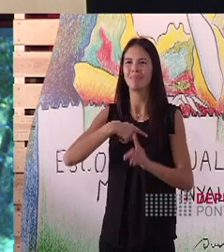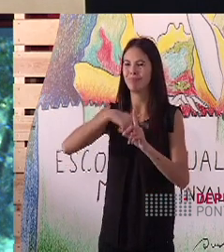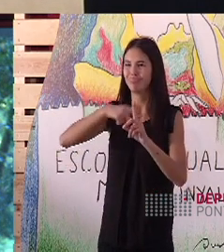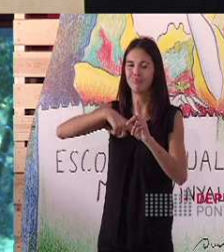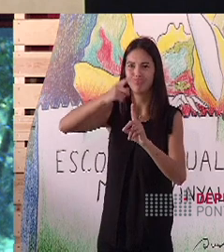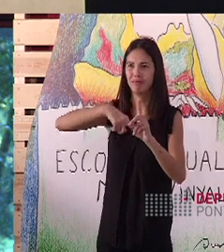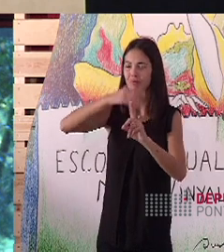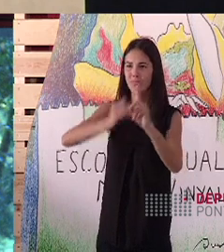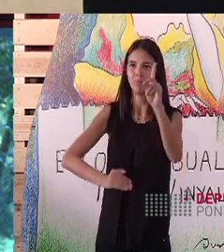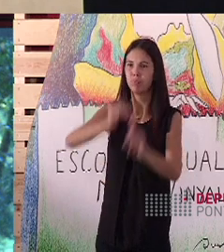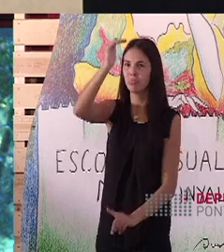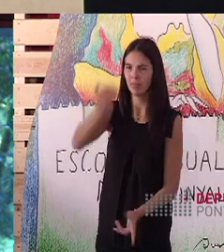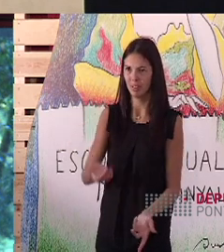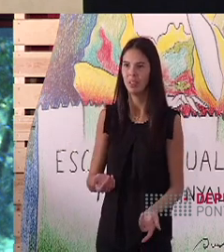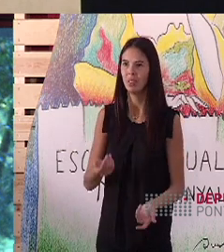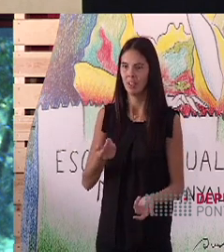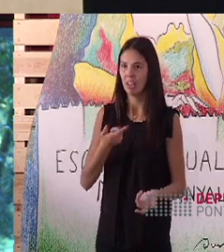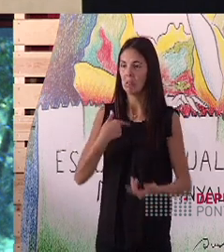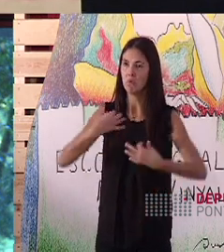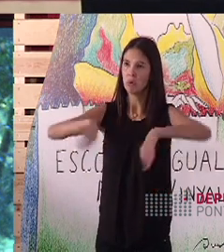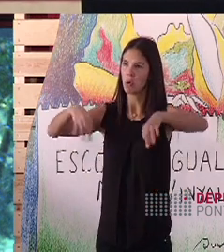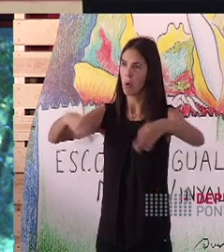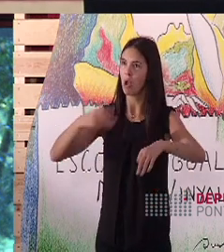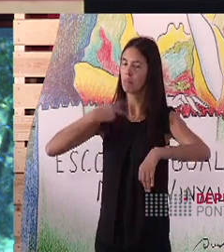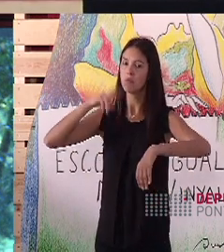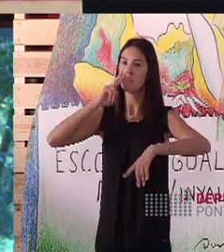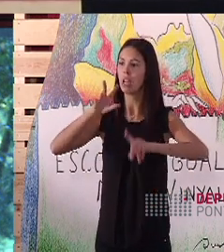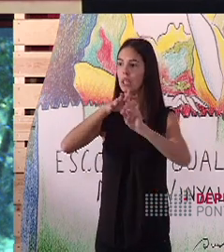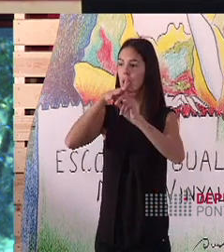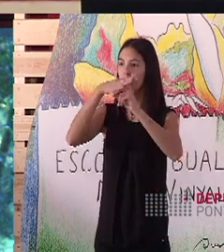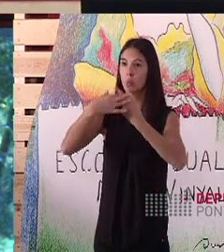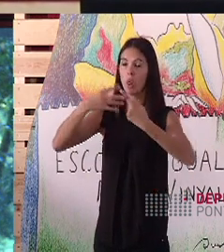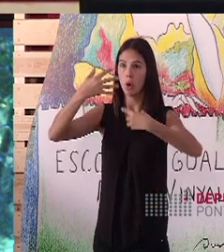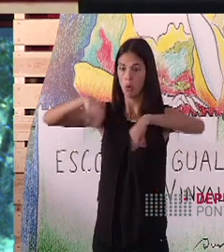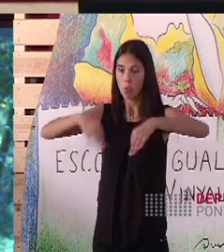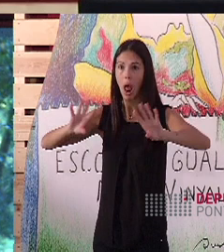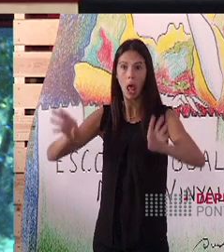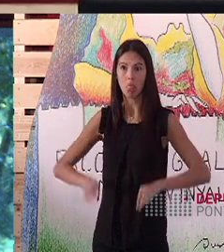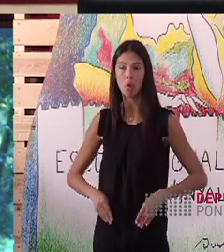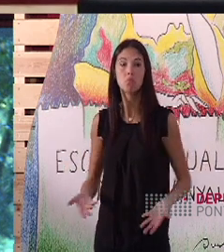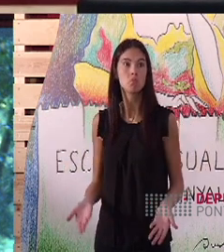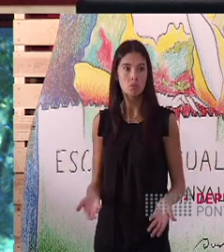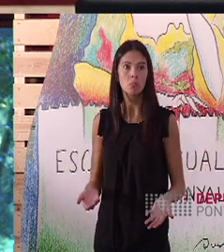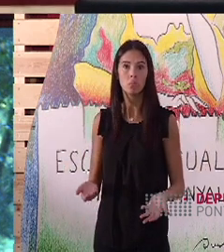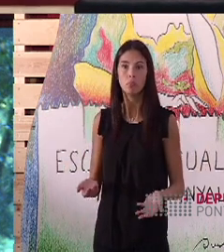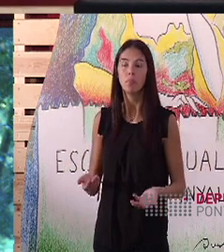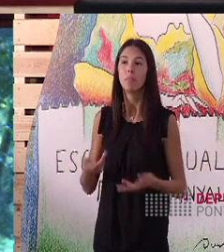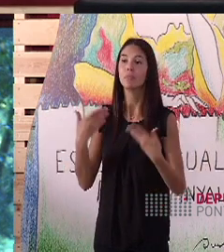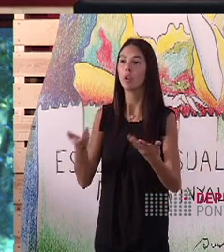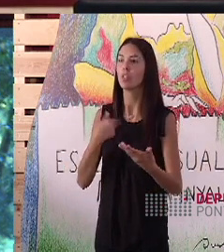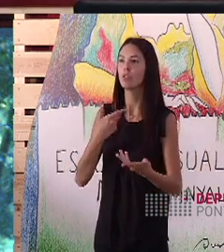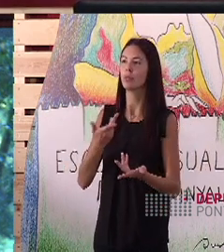significativos de normalización y de naturalización. Bueno, pues en esta búsqueda yo encontré